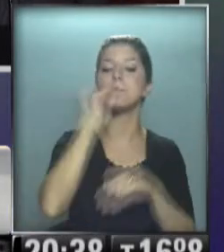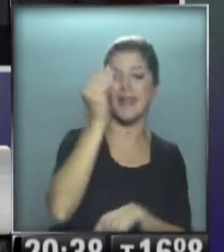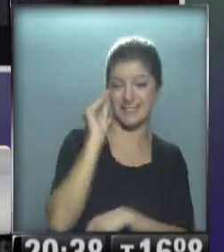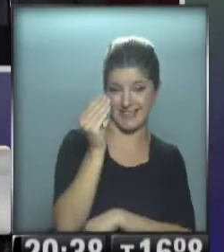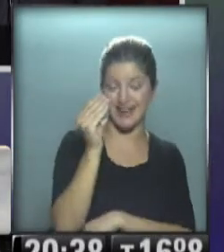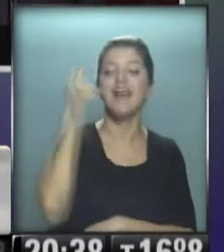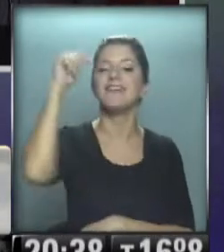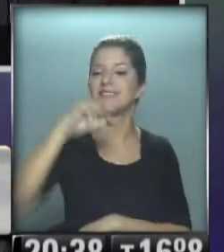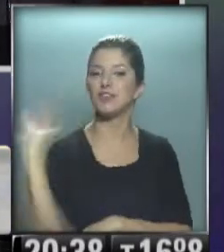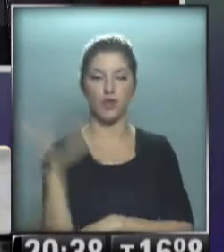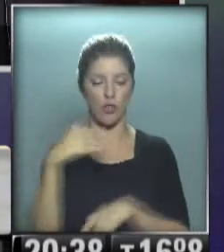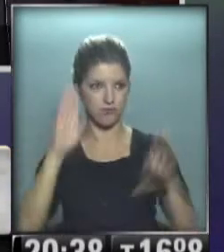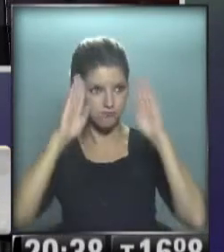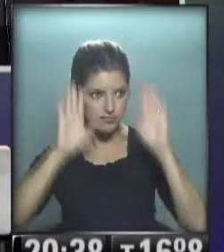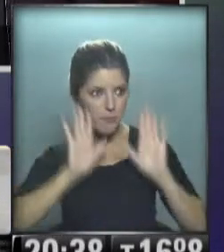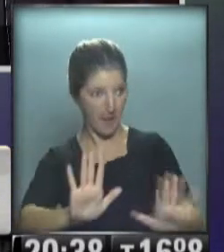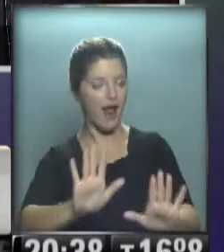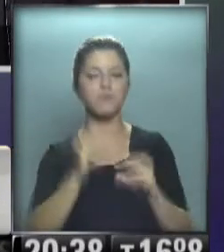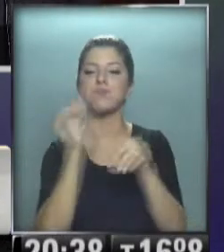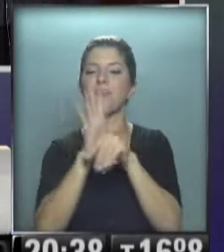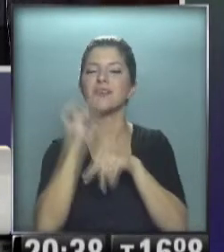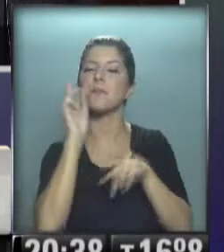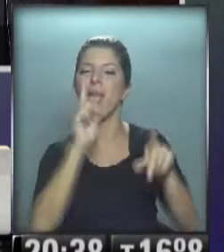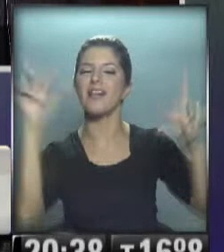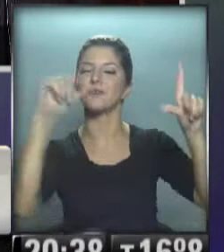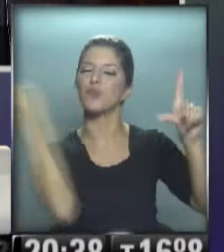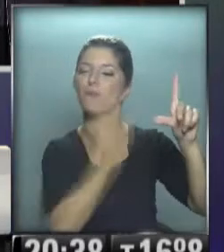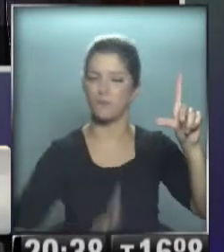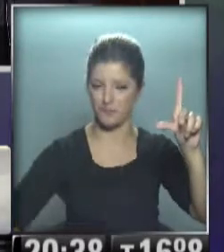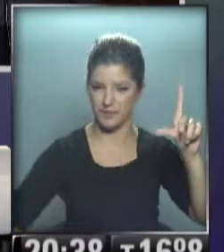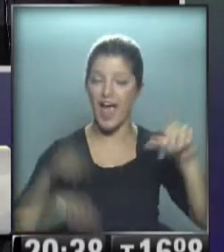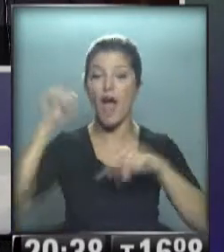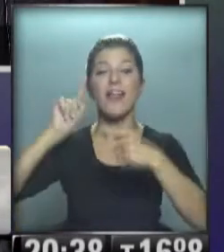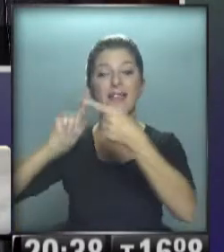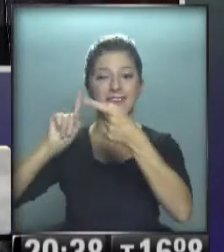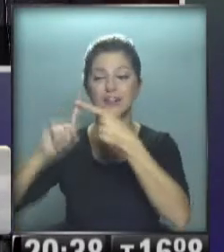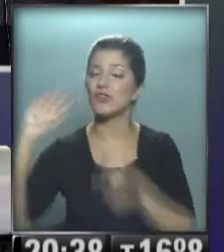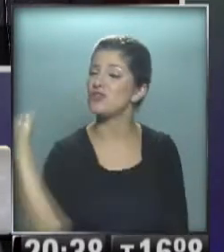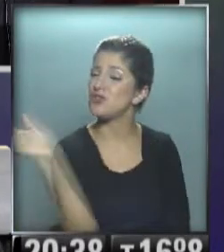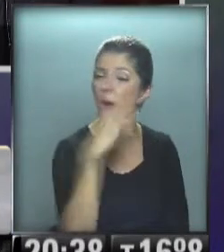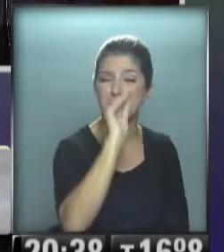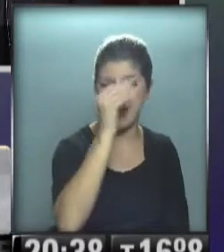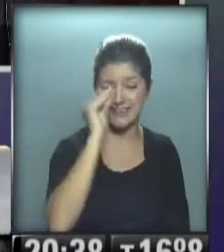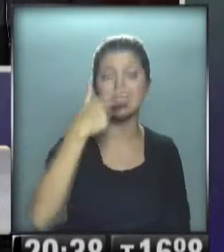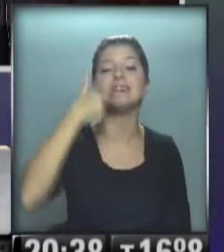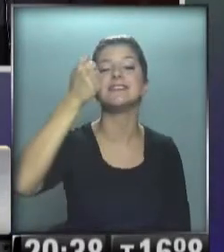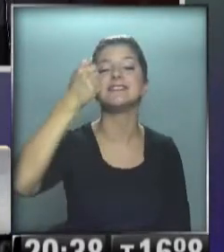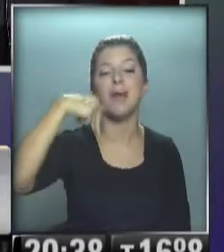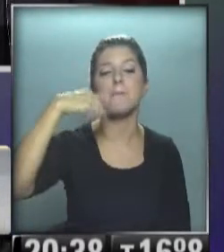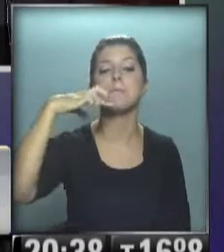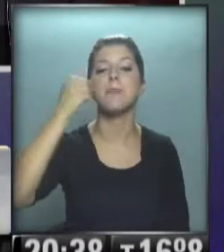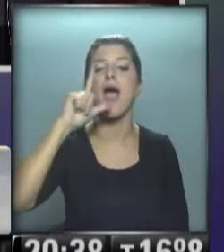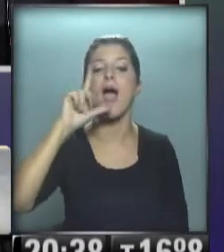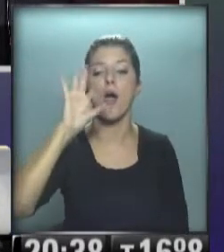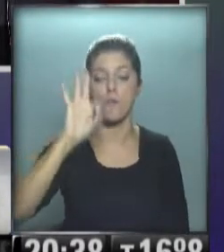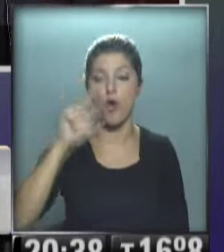caso de la Argentina, para seguir este Mundial a través de la televisión pública, estamos en vivo en casi todo Brasil, en San Pablo, por ejemplo, allí,